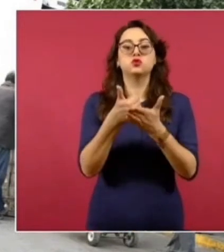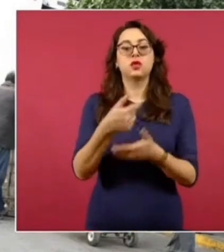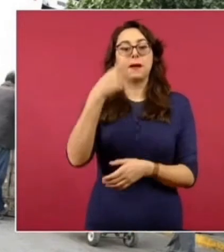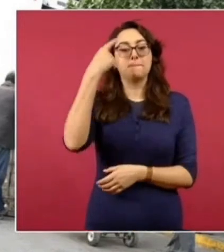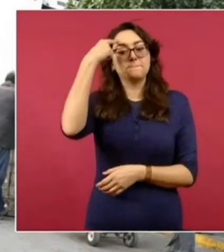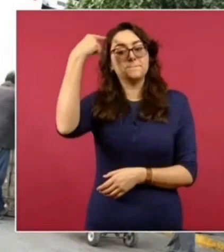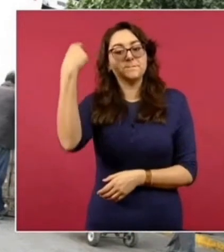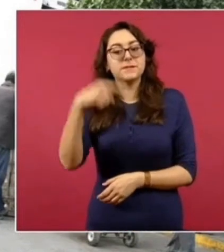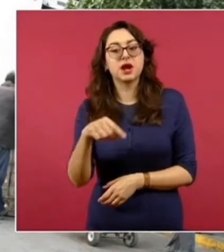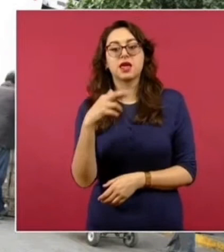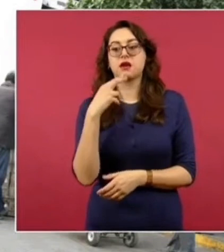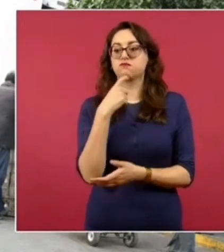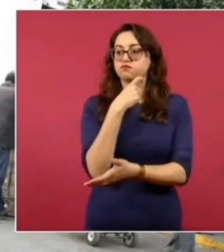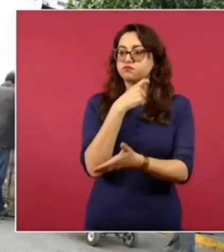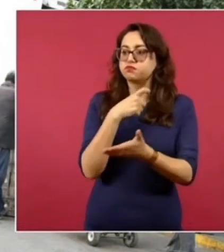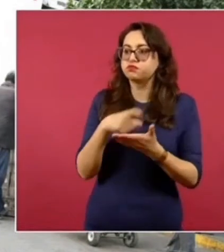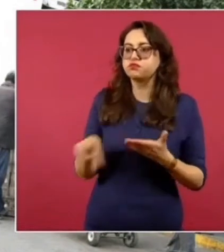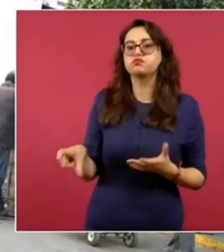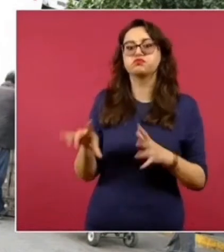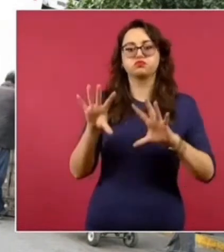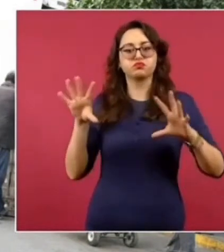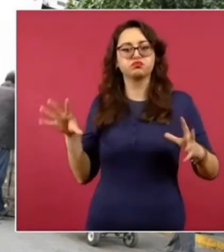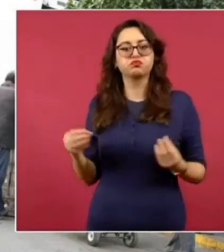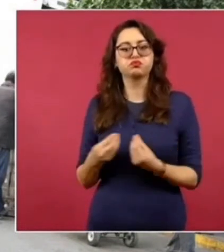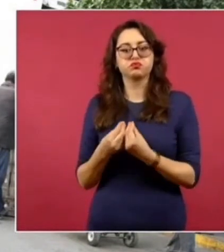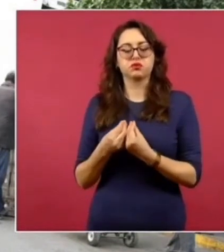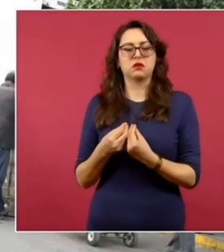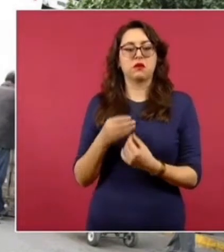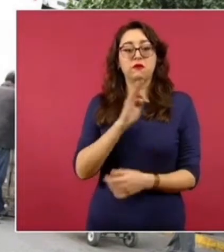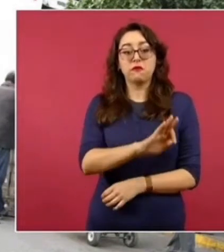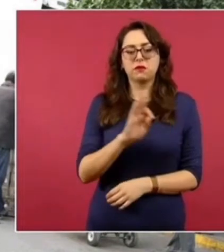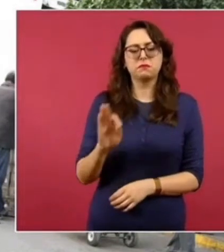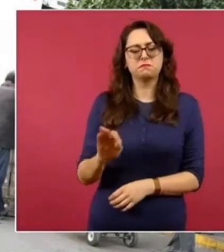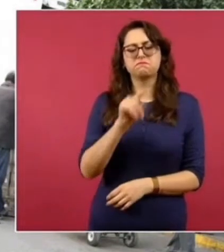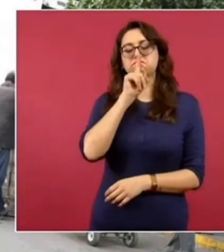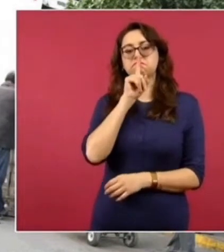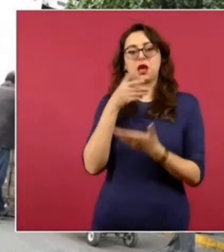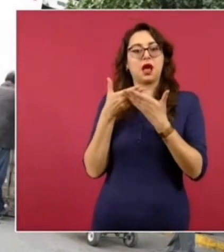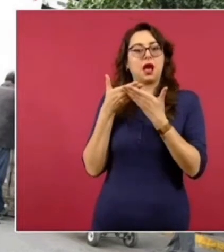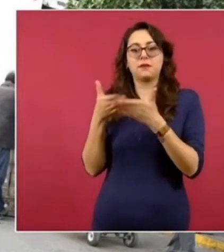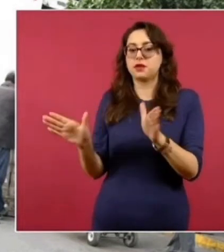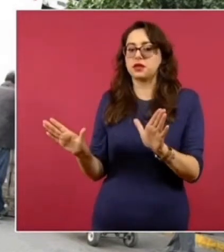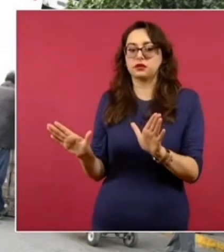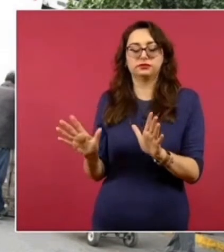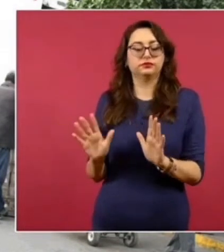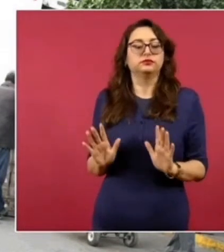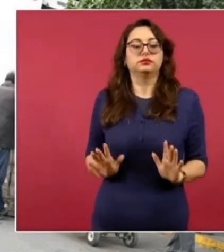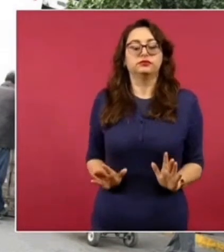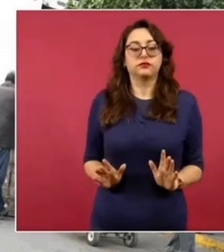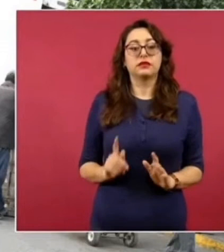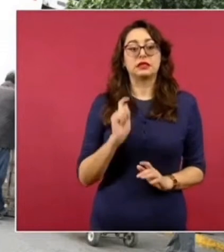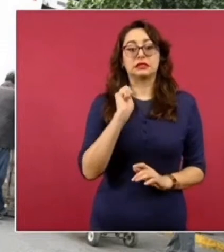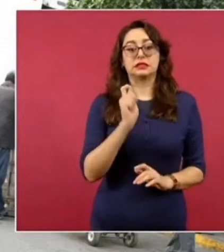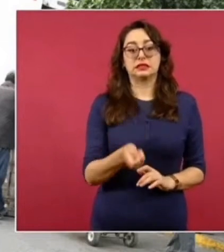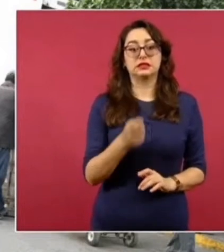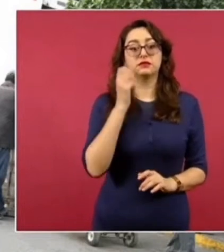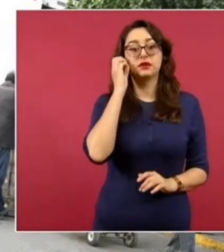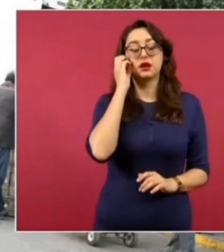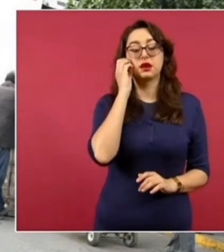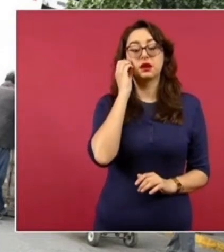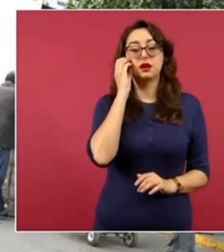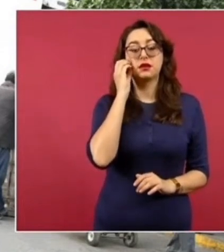también con contratos abiertos, no calendarizados. Es decir, la propia institución es la que le solicita al